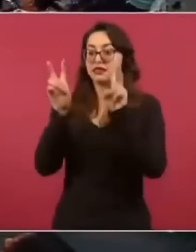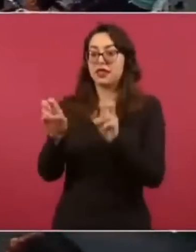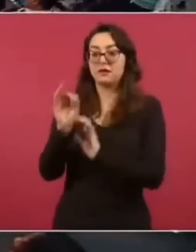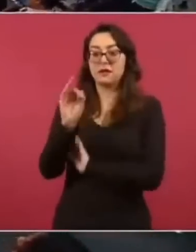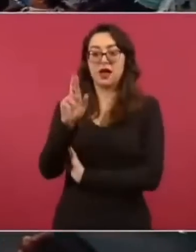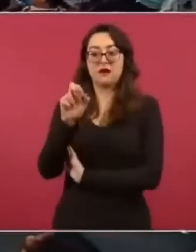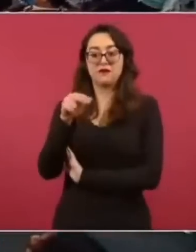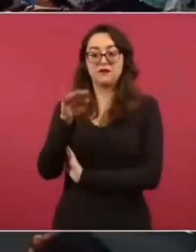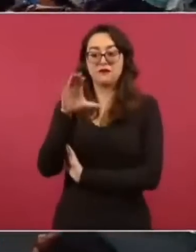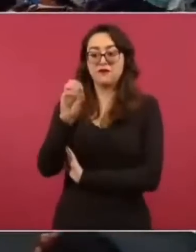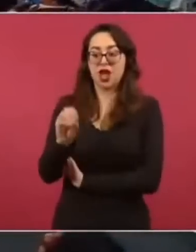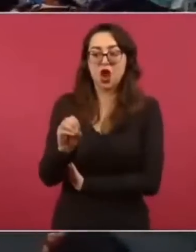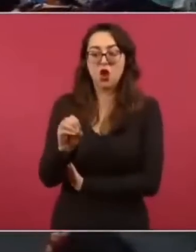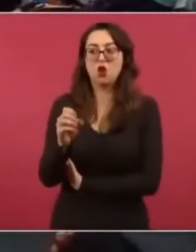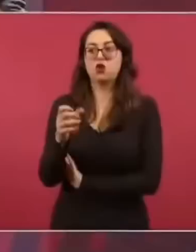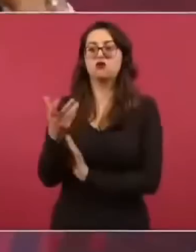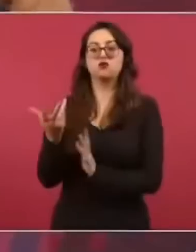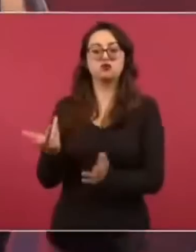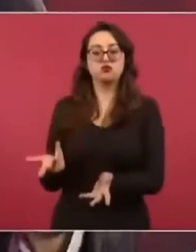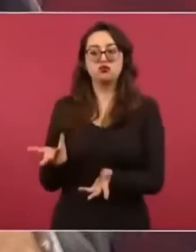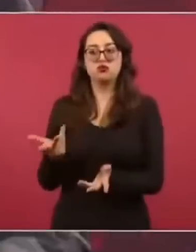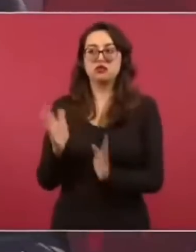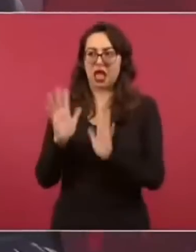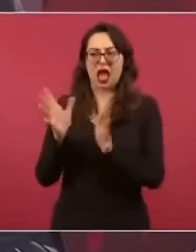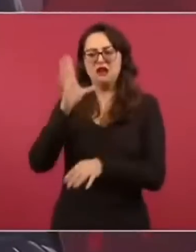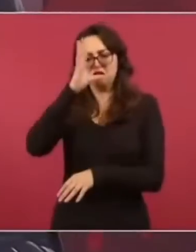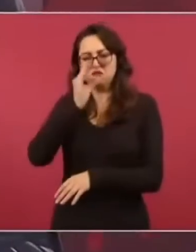y sigue habiendo franquismo sin Franco.